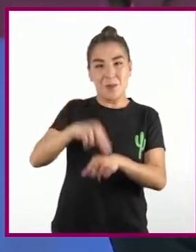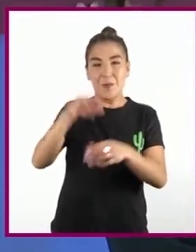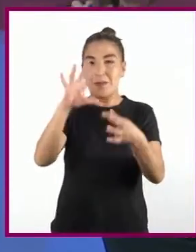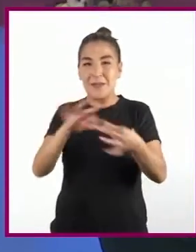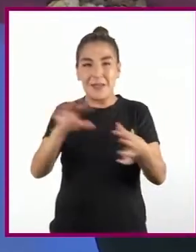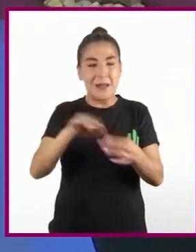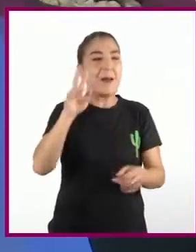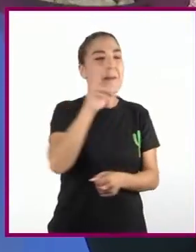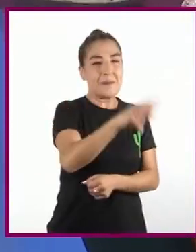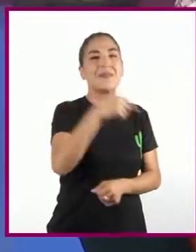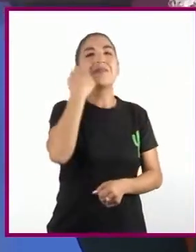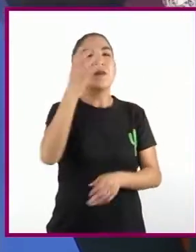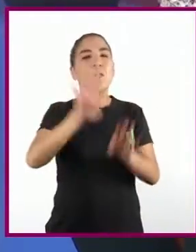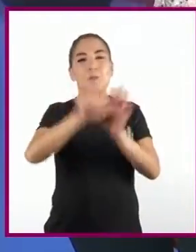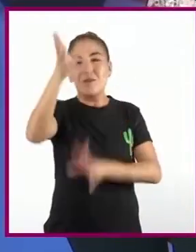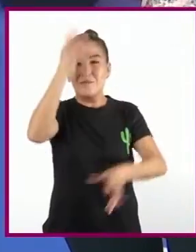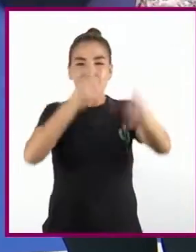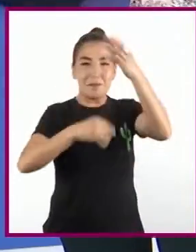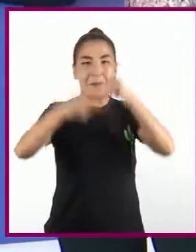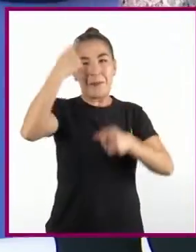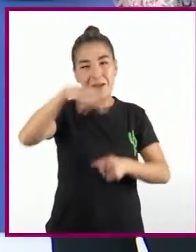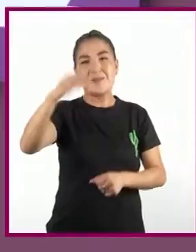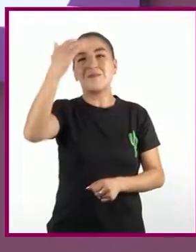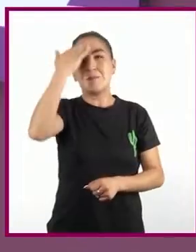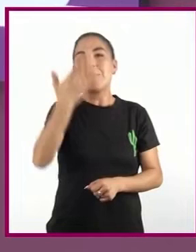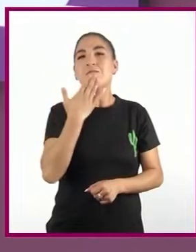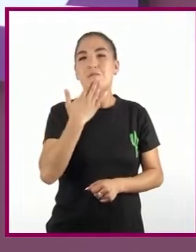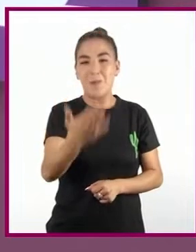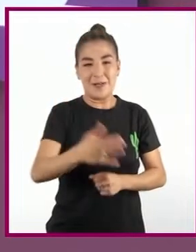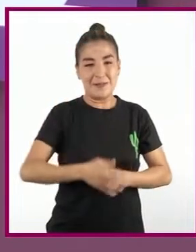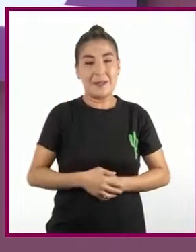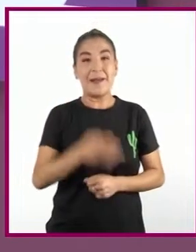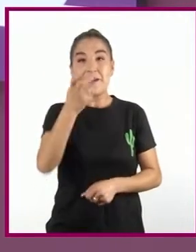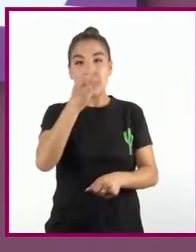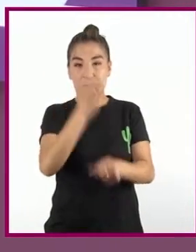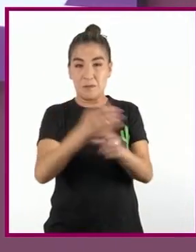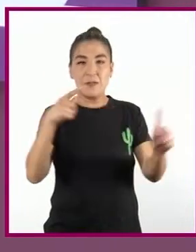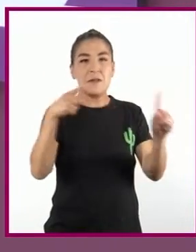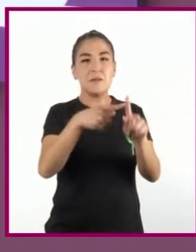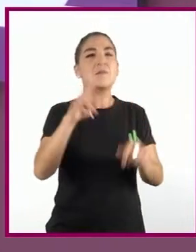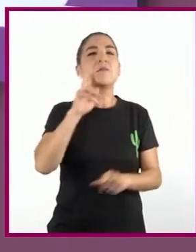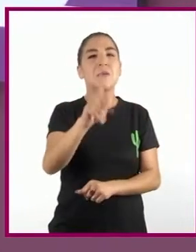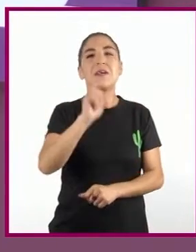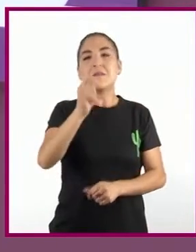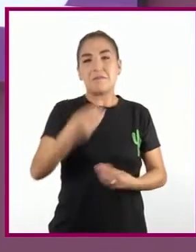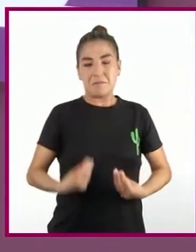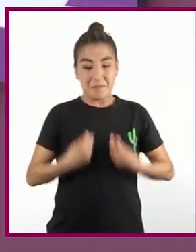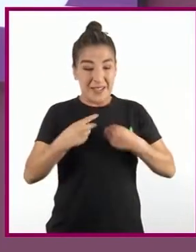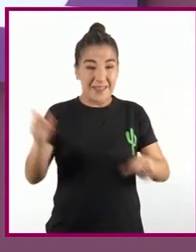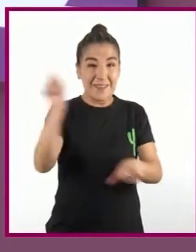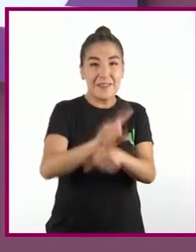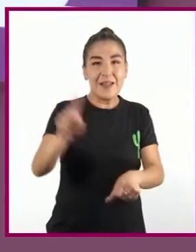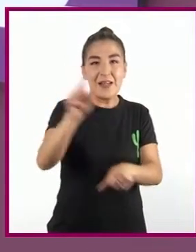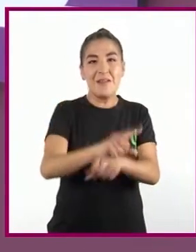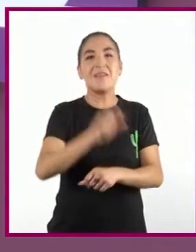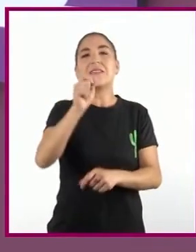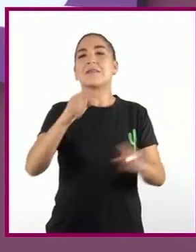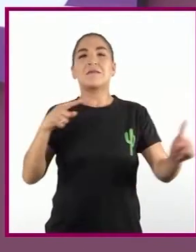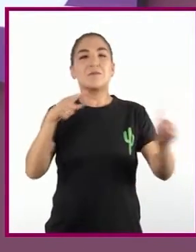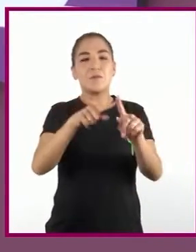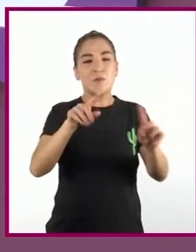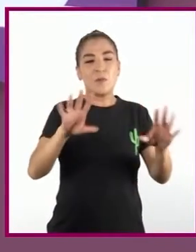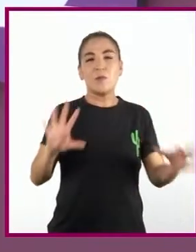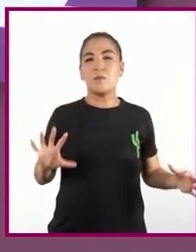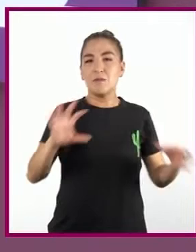buscando aprender a usar sus conocimientos con buen tino. En ellas podemos observar que en la vida cotidiana hay una estrecha